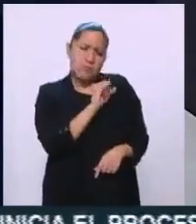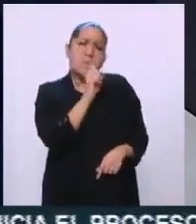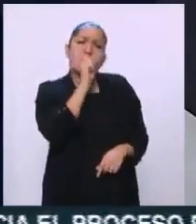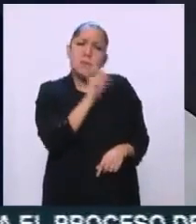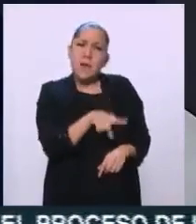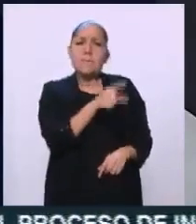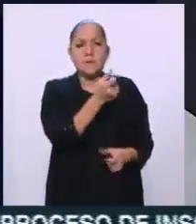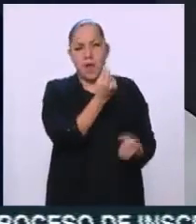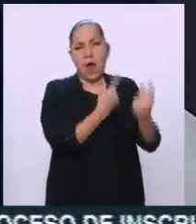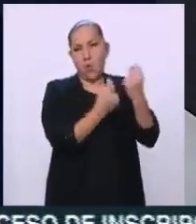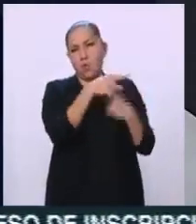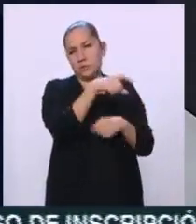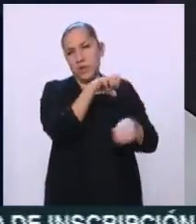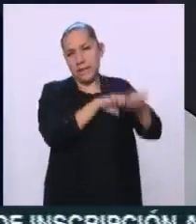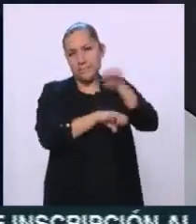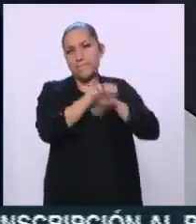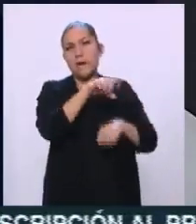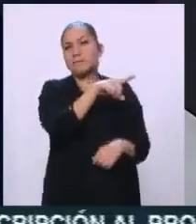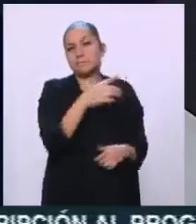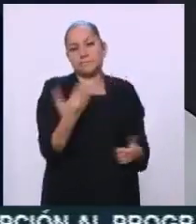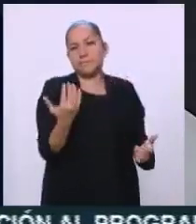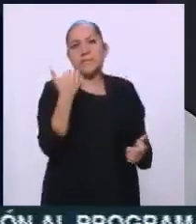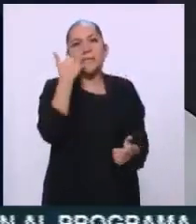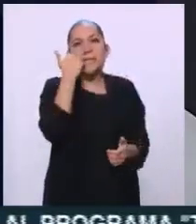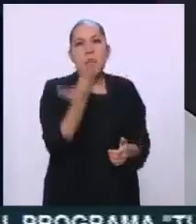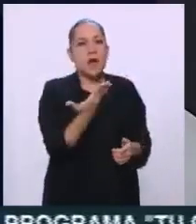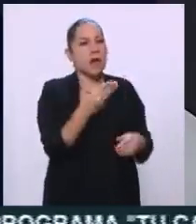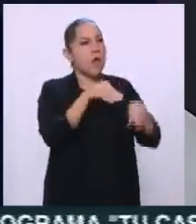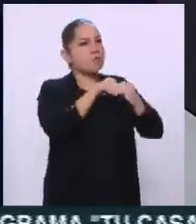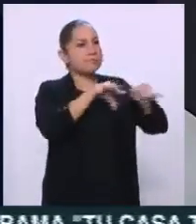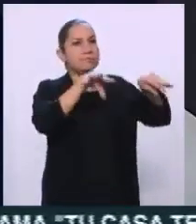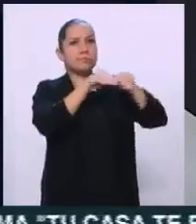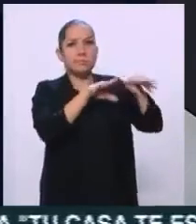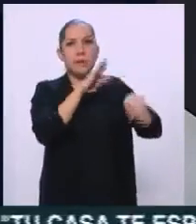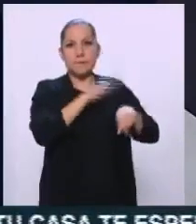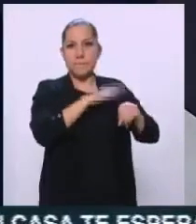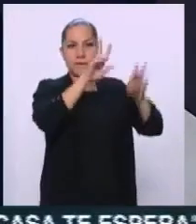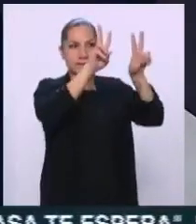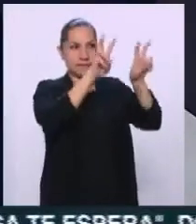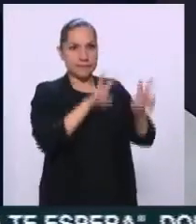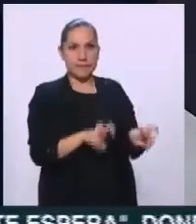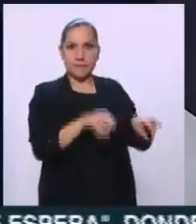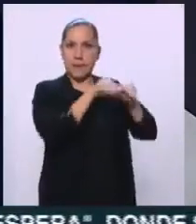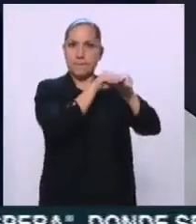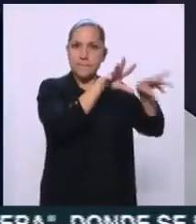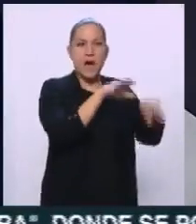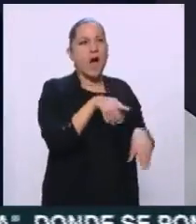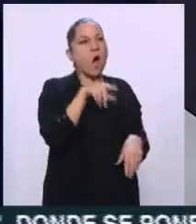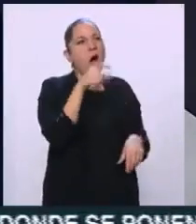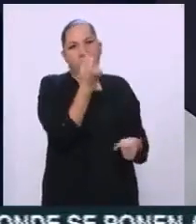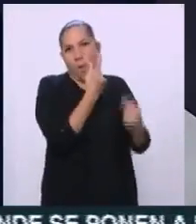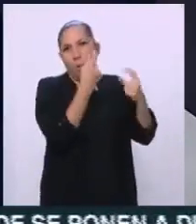democrático, al insuflar división social, a meter discursos homofóbicos,